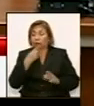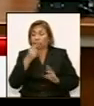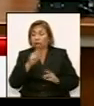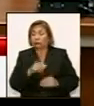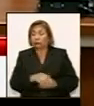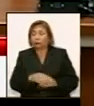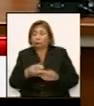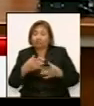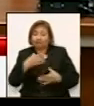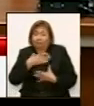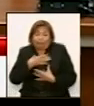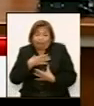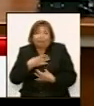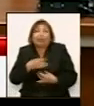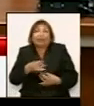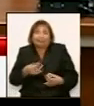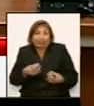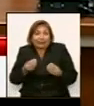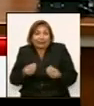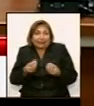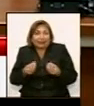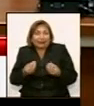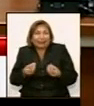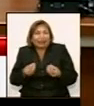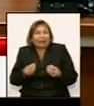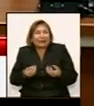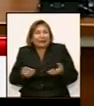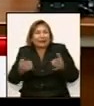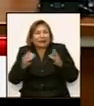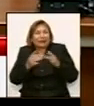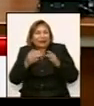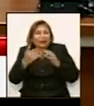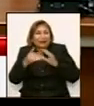y es interesante cómo no solo sirven para